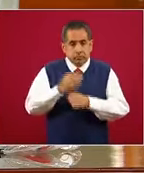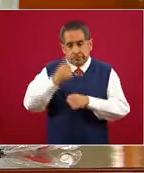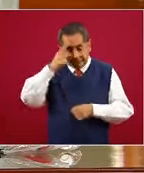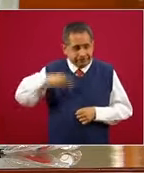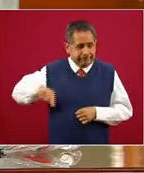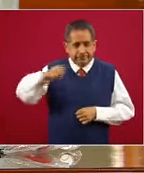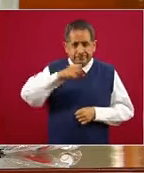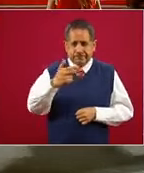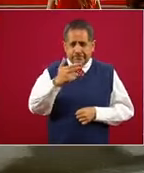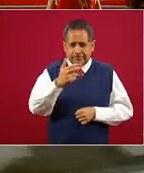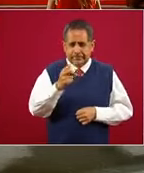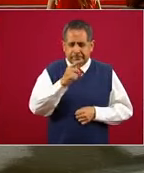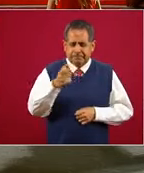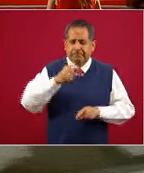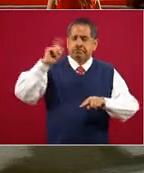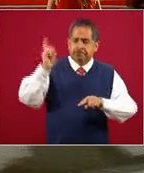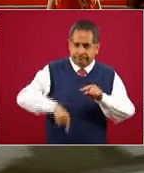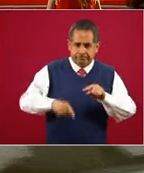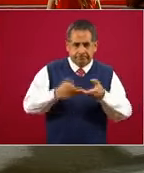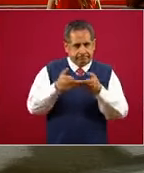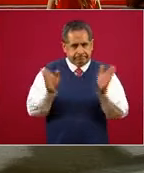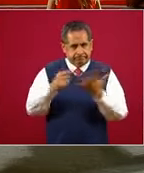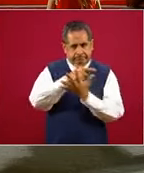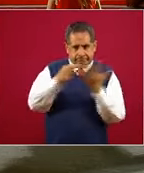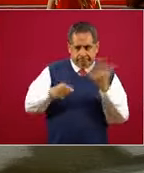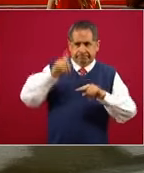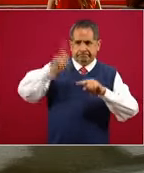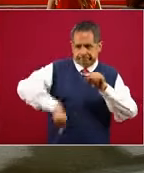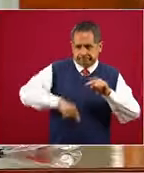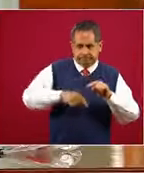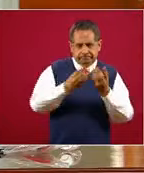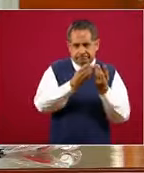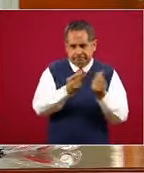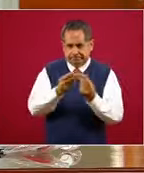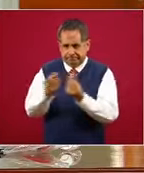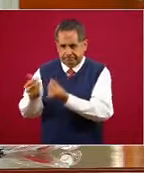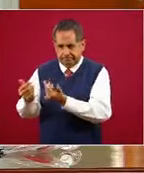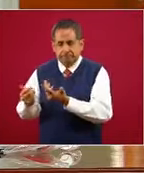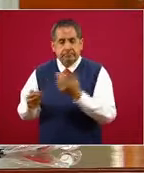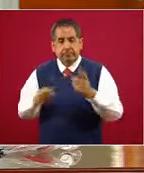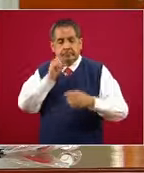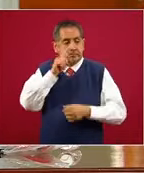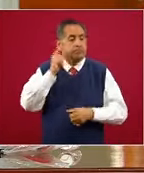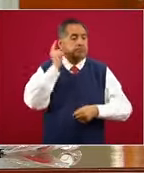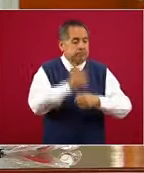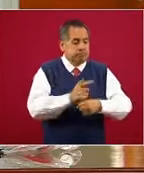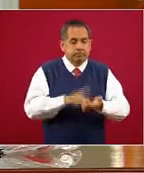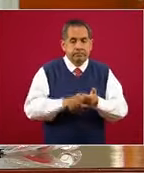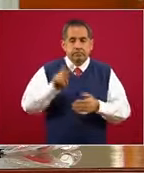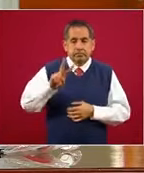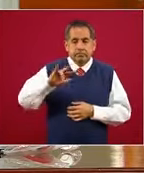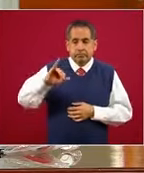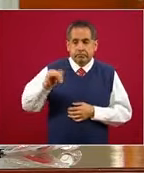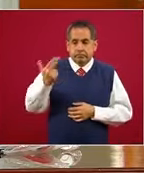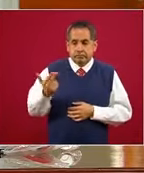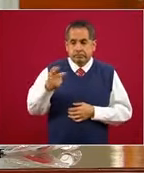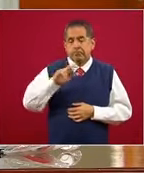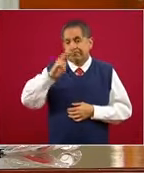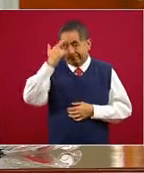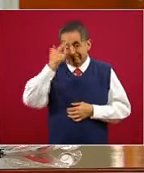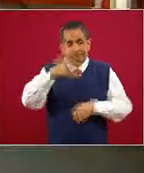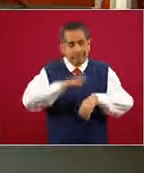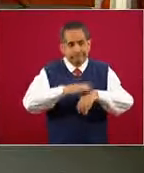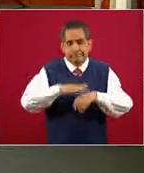lucha contra las hepatitis, y también nos va a ayudar a identificar a las personas que viven con VIH, que recordemos,